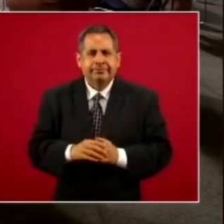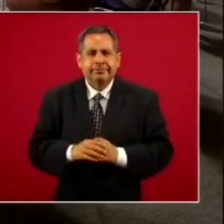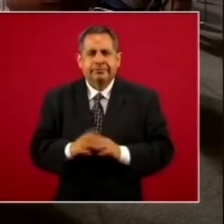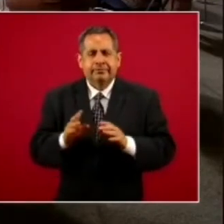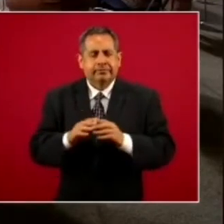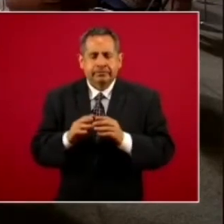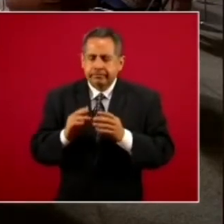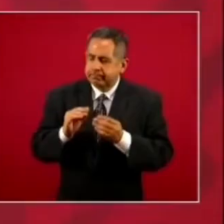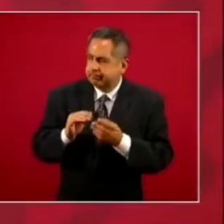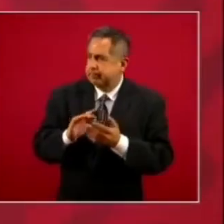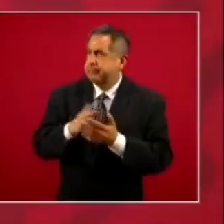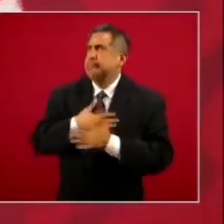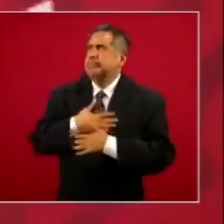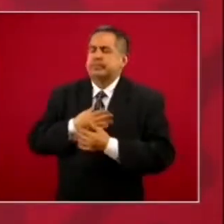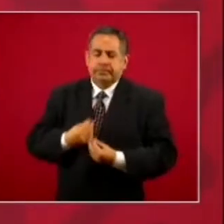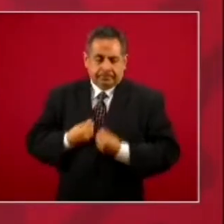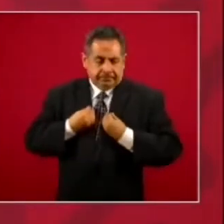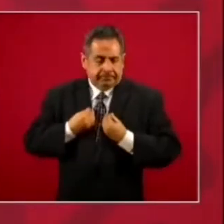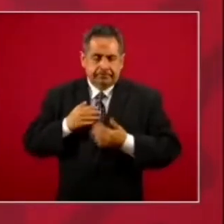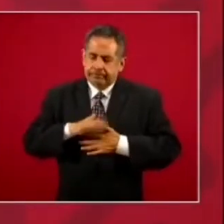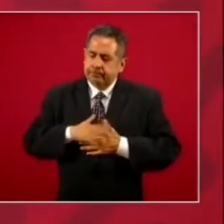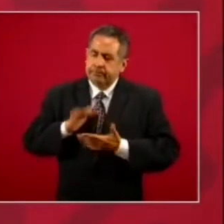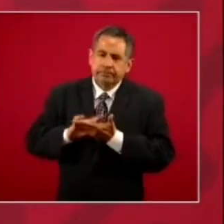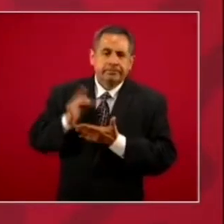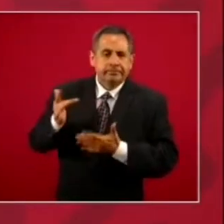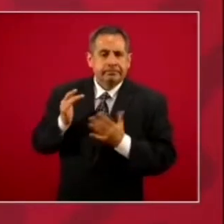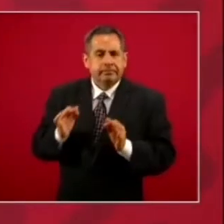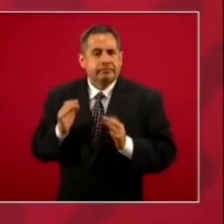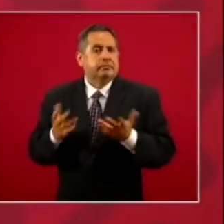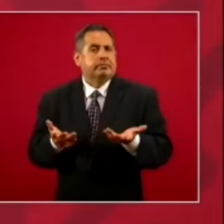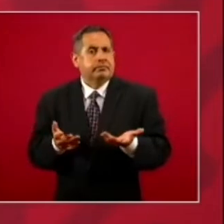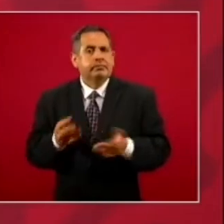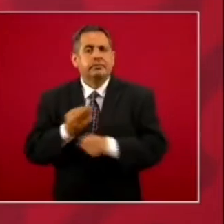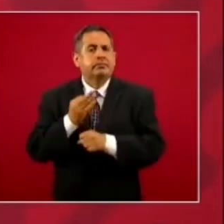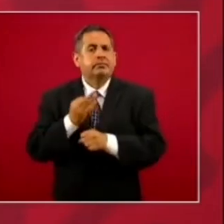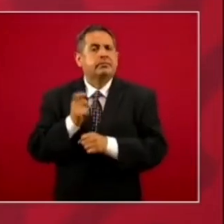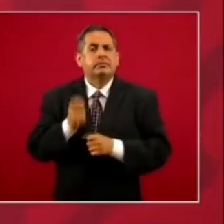y dar gracias de que estamos viviendo pues